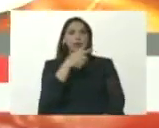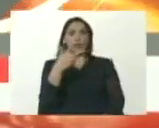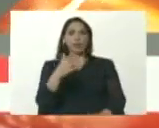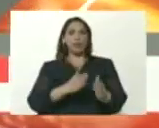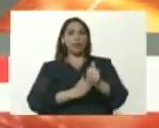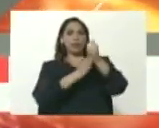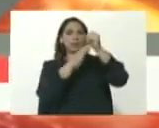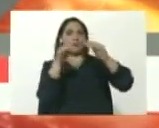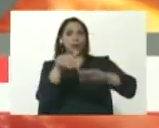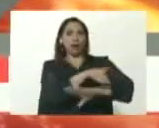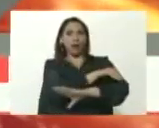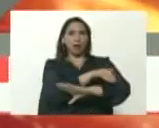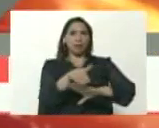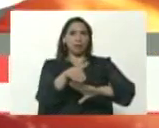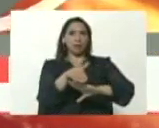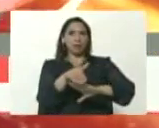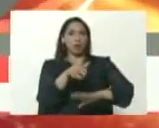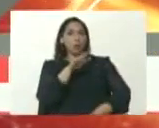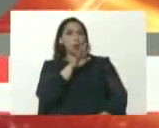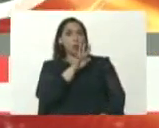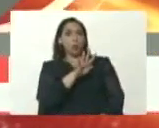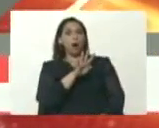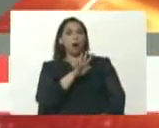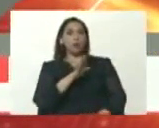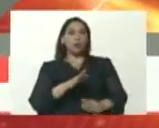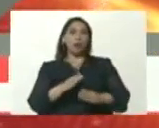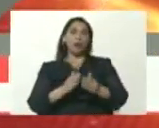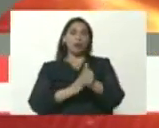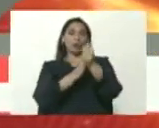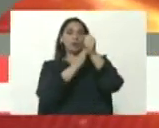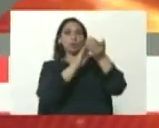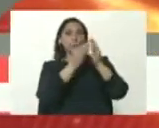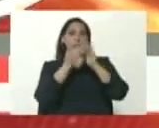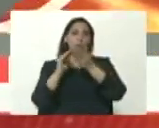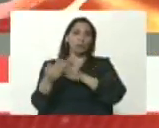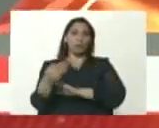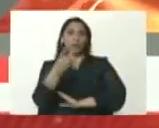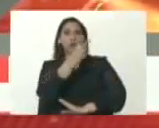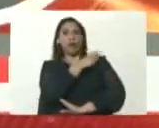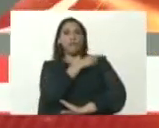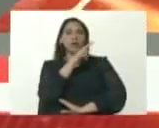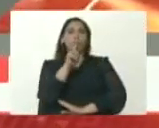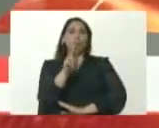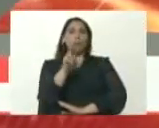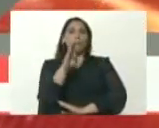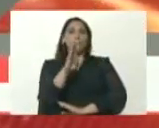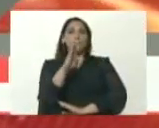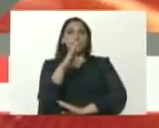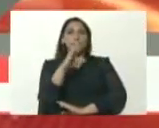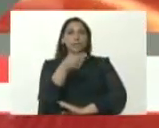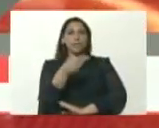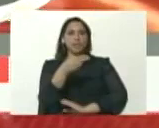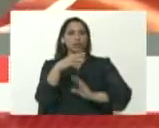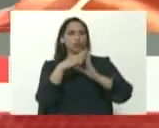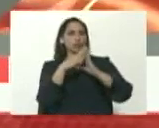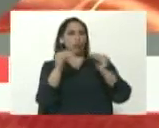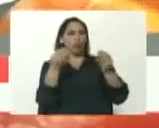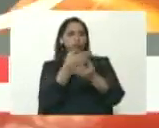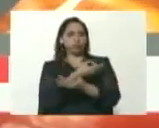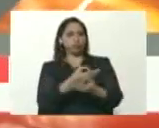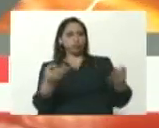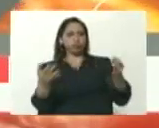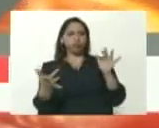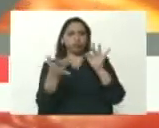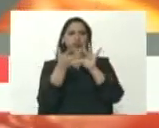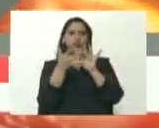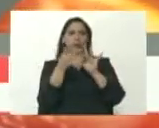calle, los cuatro líderes comunitarios y el jefe de UBC. Todo en perfecta articulación